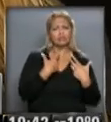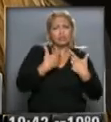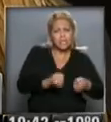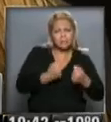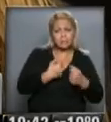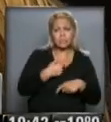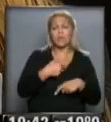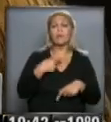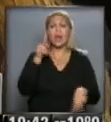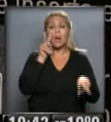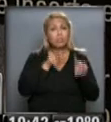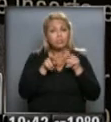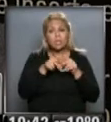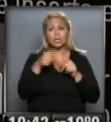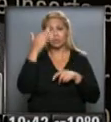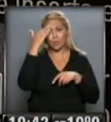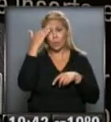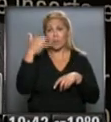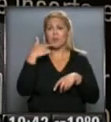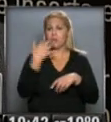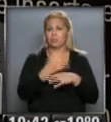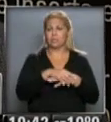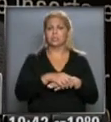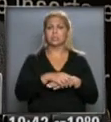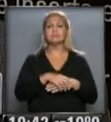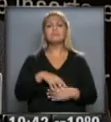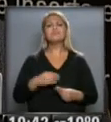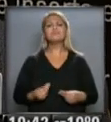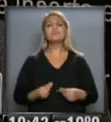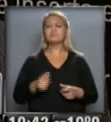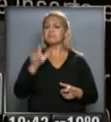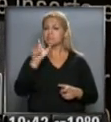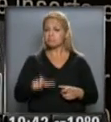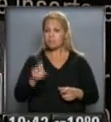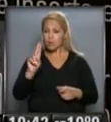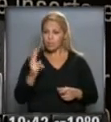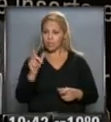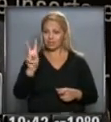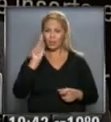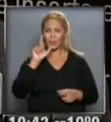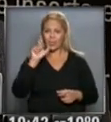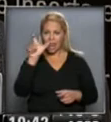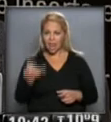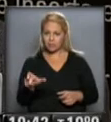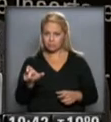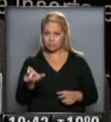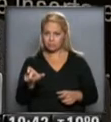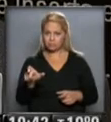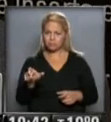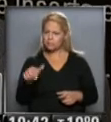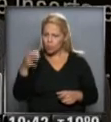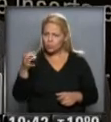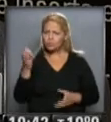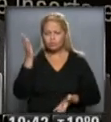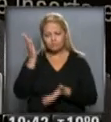la memoria y la justicia. El hecho de que la muerte de Videla se haya producido